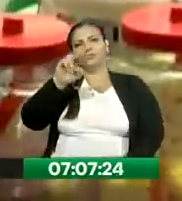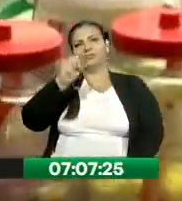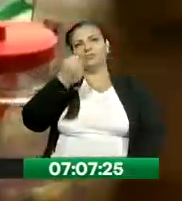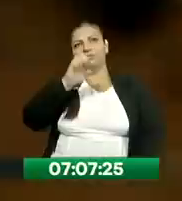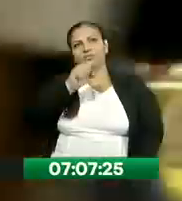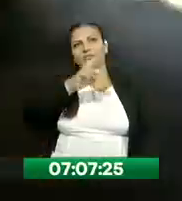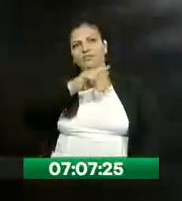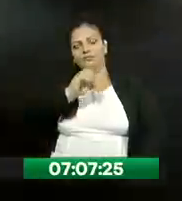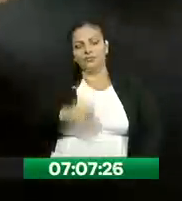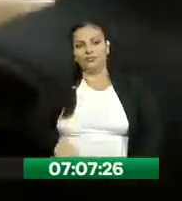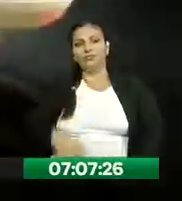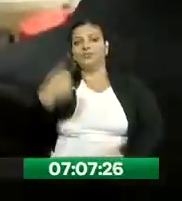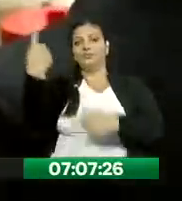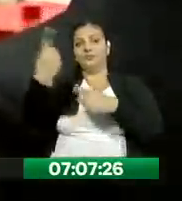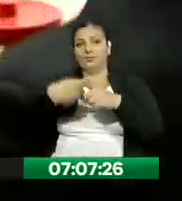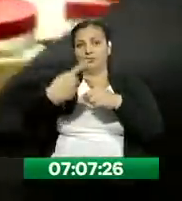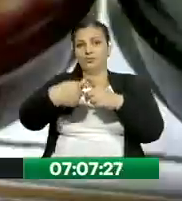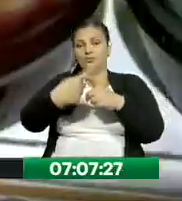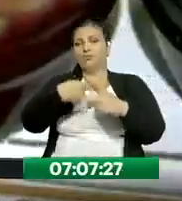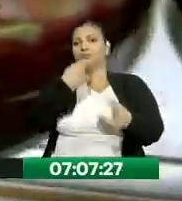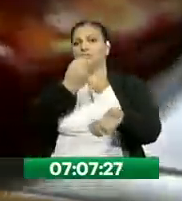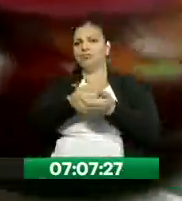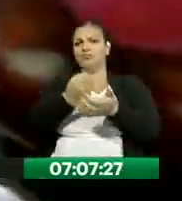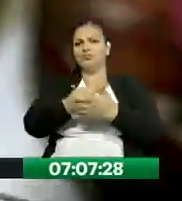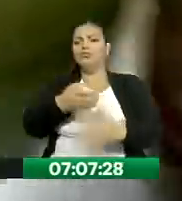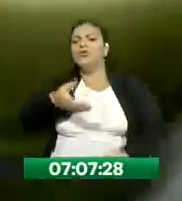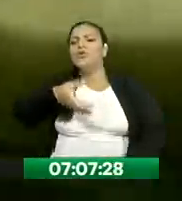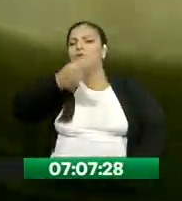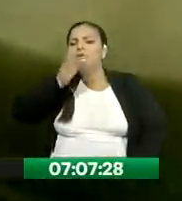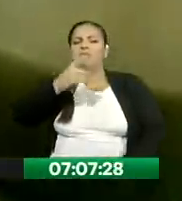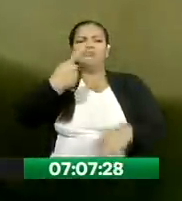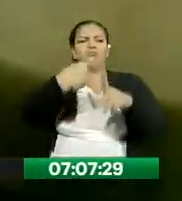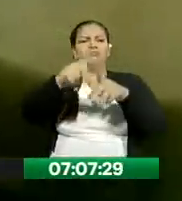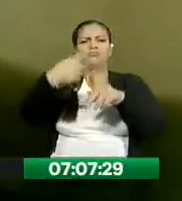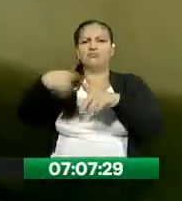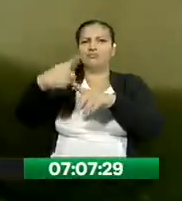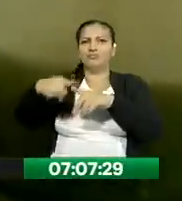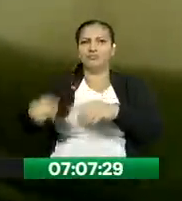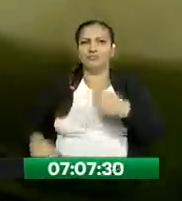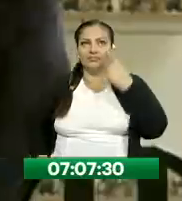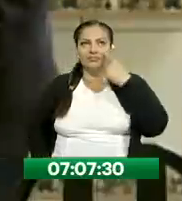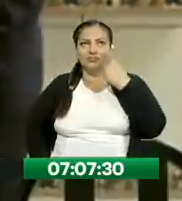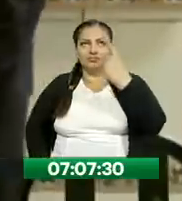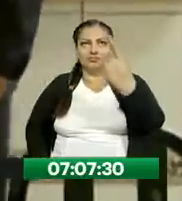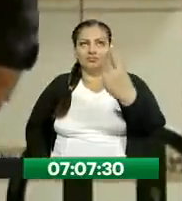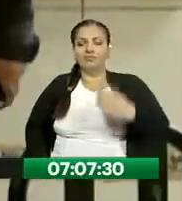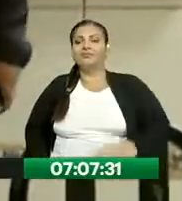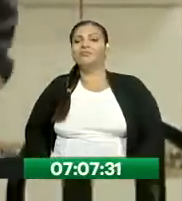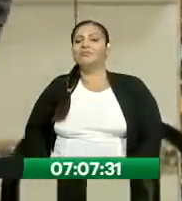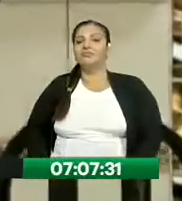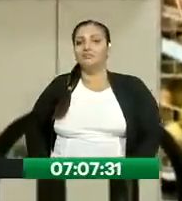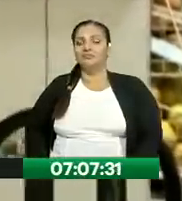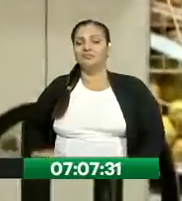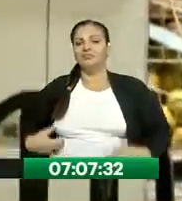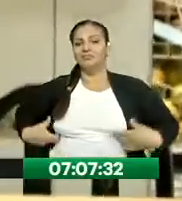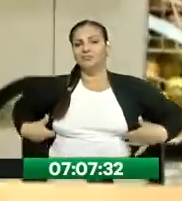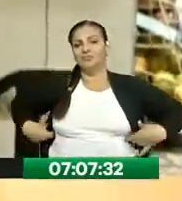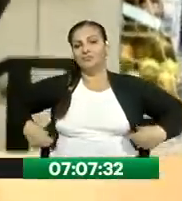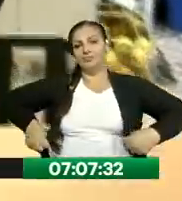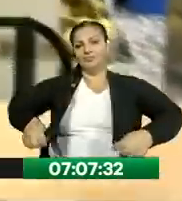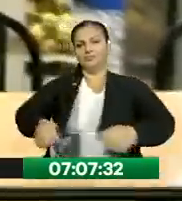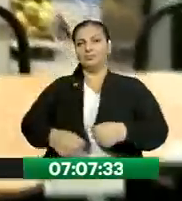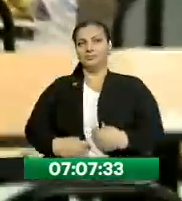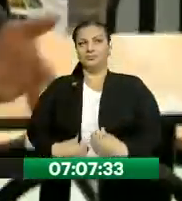encuentra bebidas de todos los colores y gustos. Y es la ocasión de tomarse un delicioso jugo de mora con alfalfa, malta y huevo.